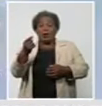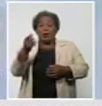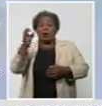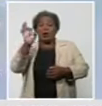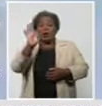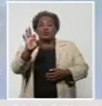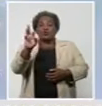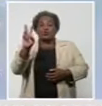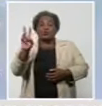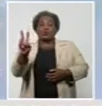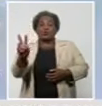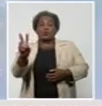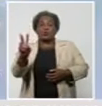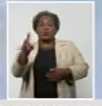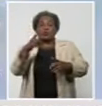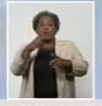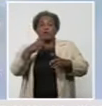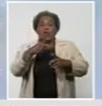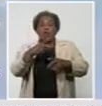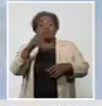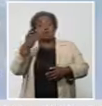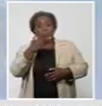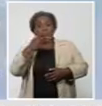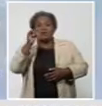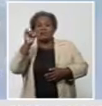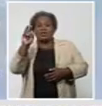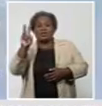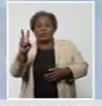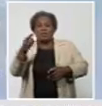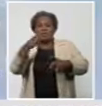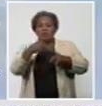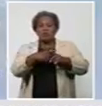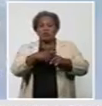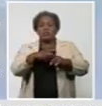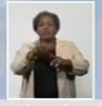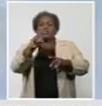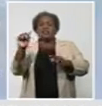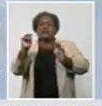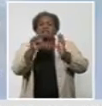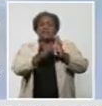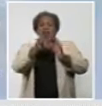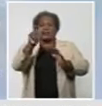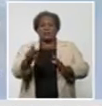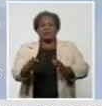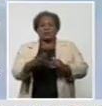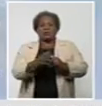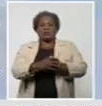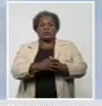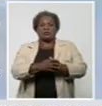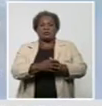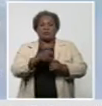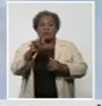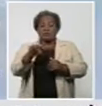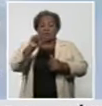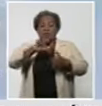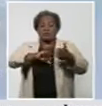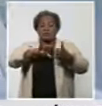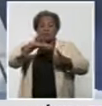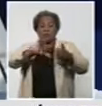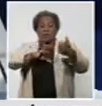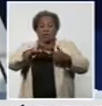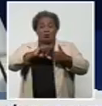17,82 por 62, por 100.000 habitantes. Este es el comportamiento de la tasa